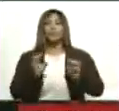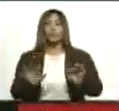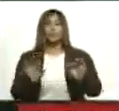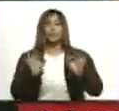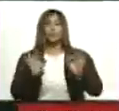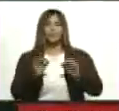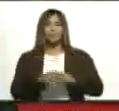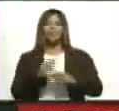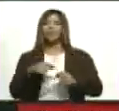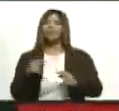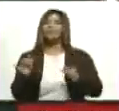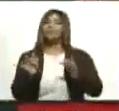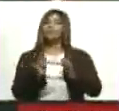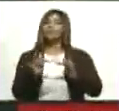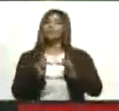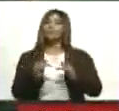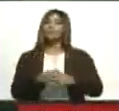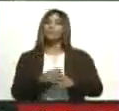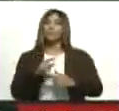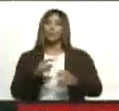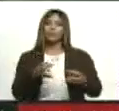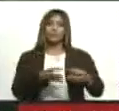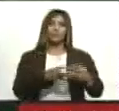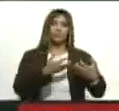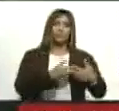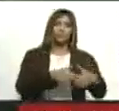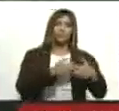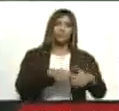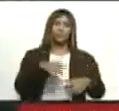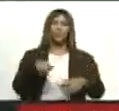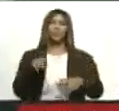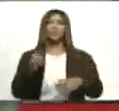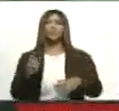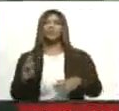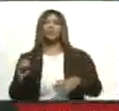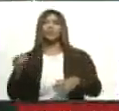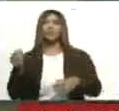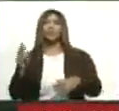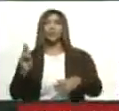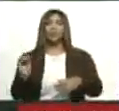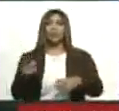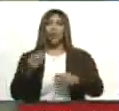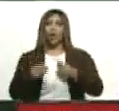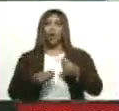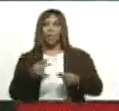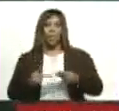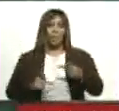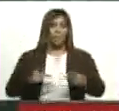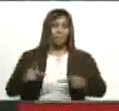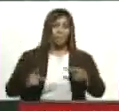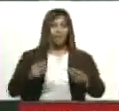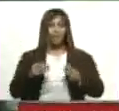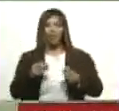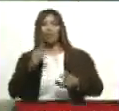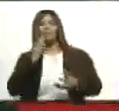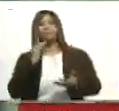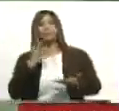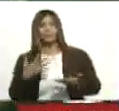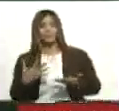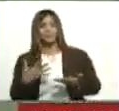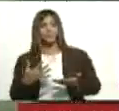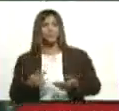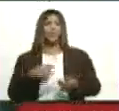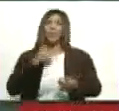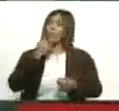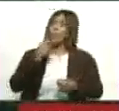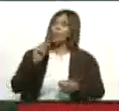especial. Te contactas con esta compañía Tuqueque. Cuéntanos cómo fue ese proceso, cómo fue esa experiencia. Sí, bueno, somos grandes